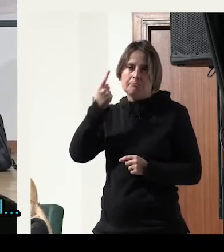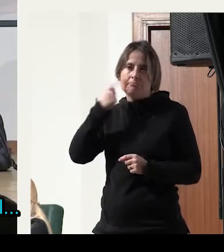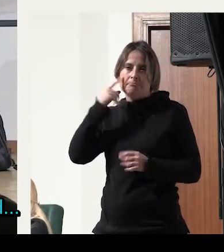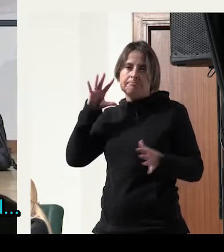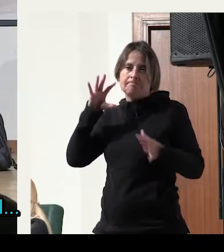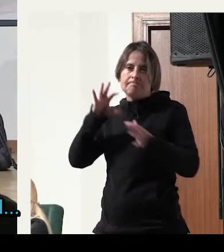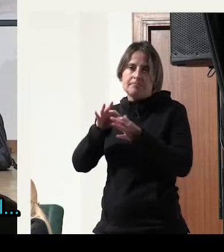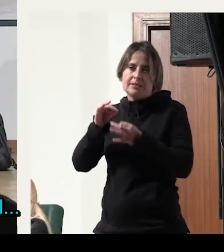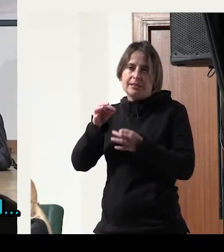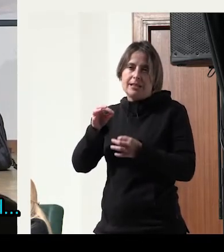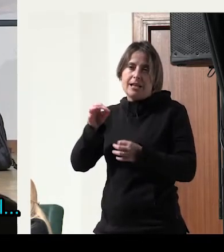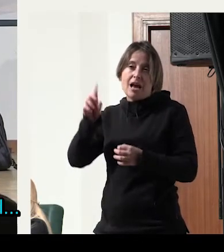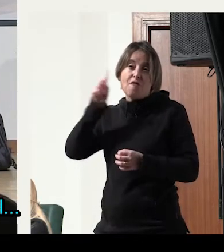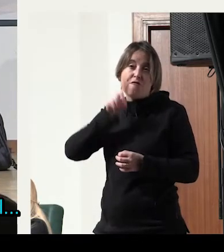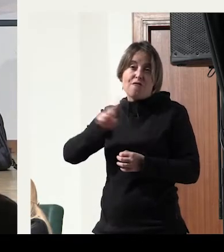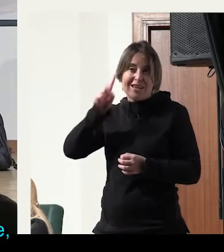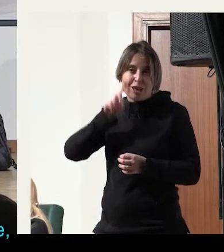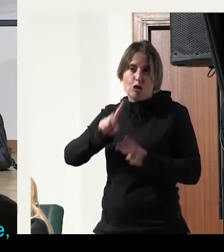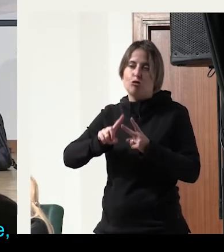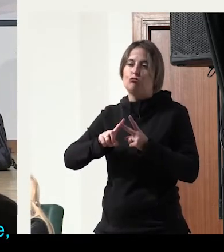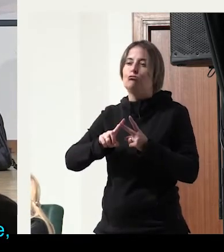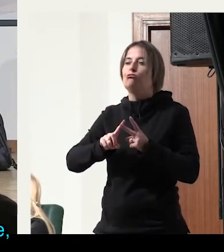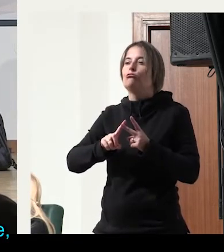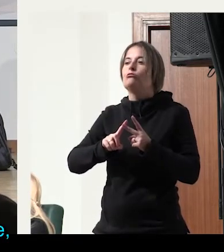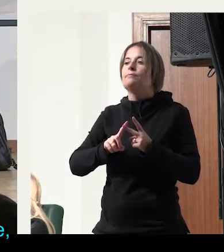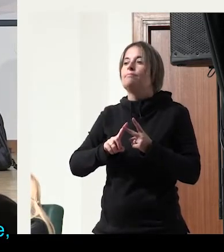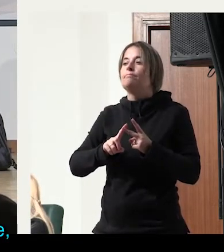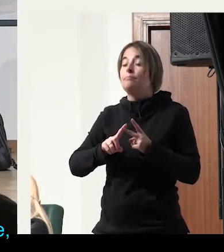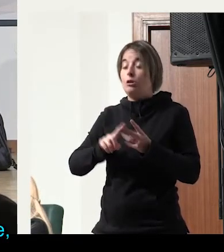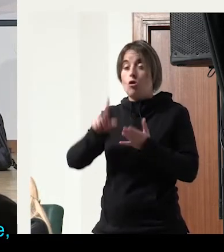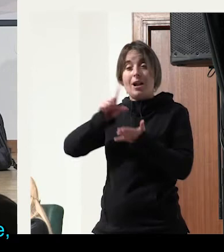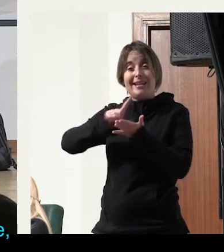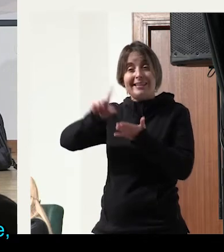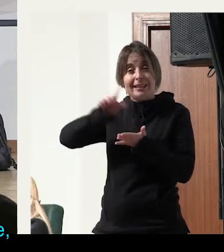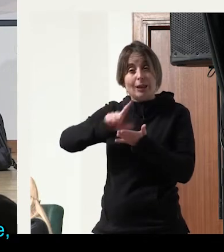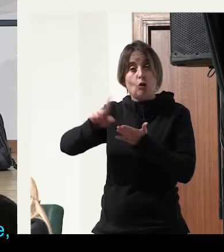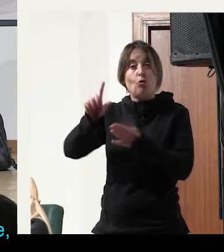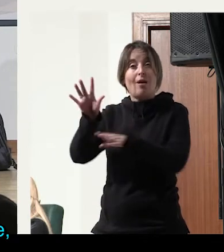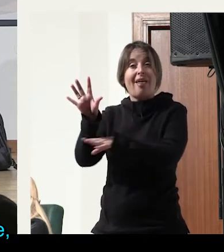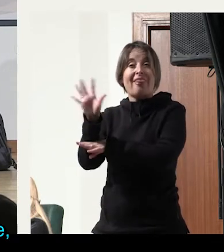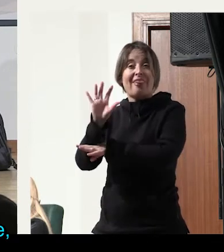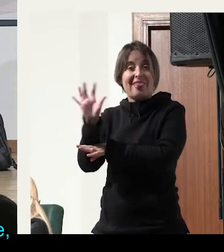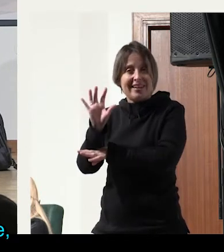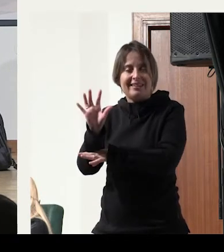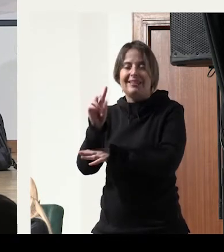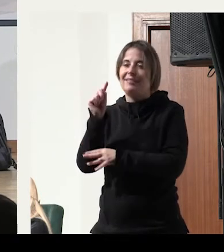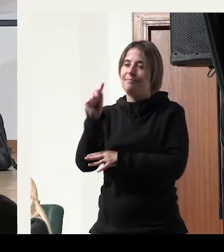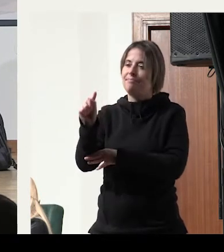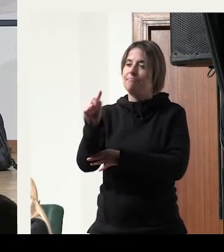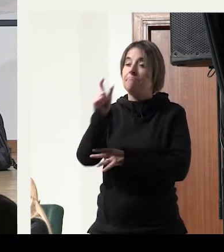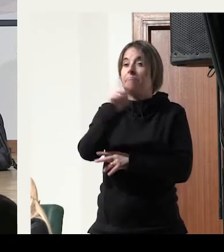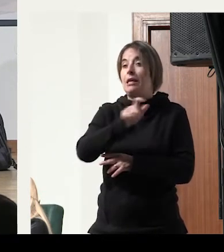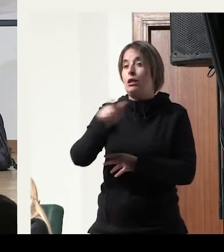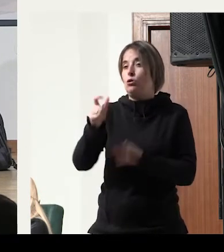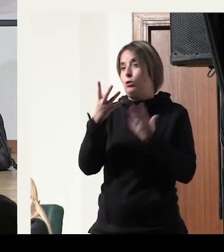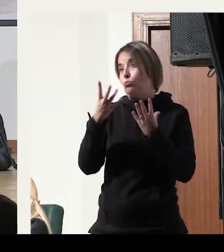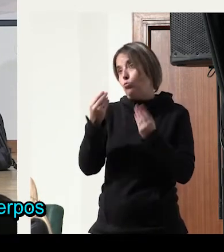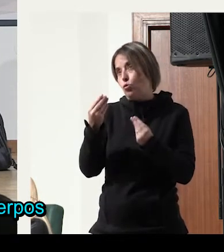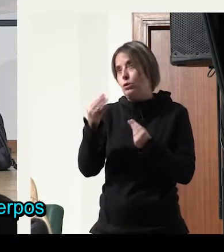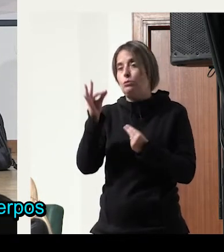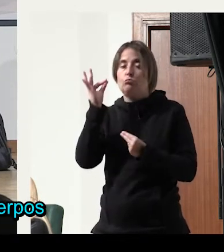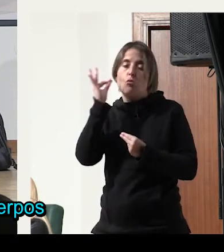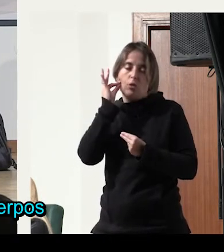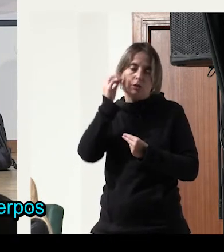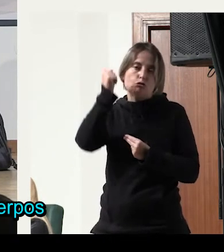ficción, que has estado hablando y tal y cual. Sí. En la literatura y el cine, sobre todo hay mucha gente, mujeres y hombres, que